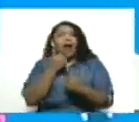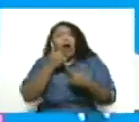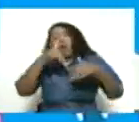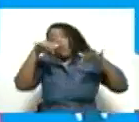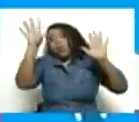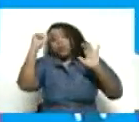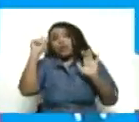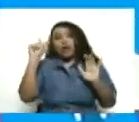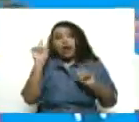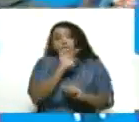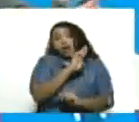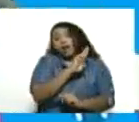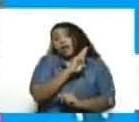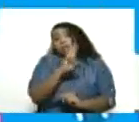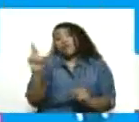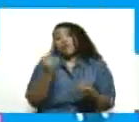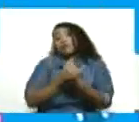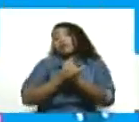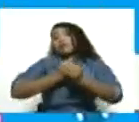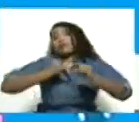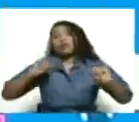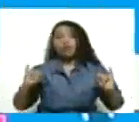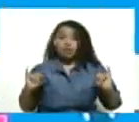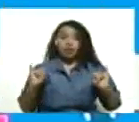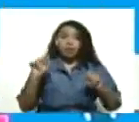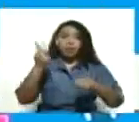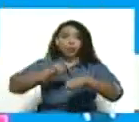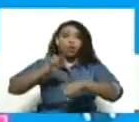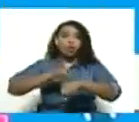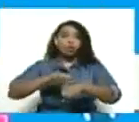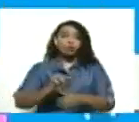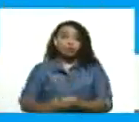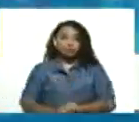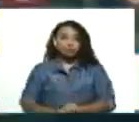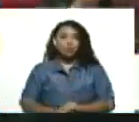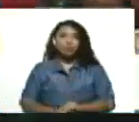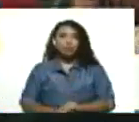la República independiente de Puerto Rico